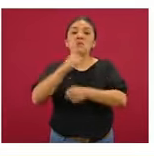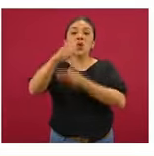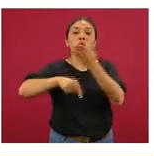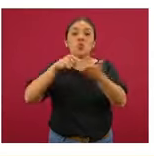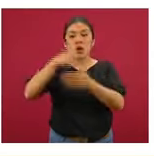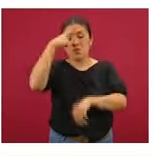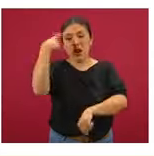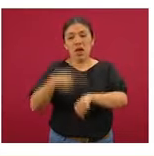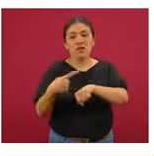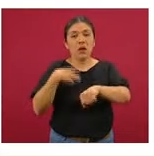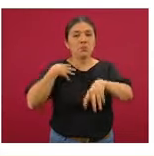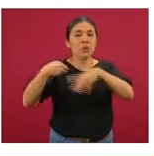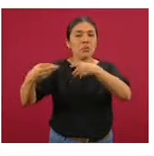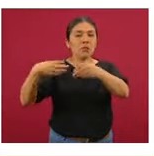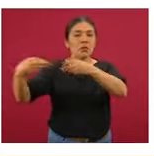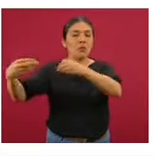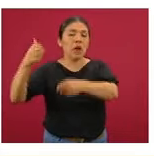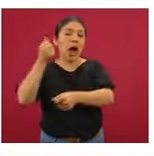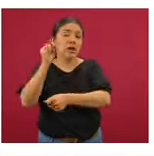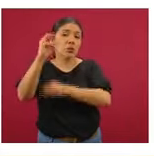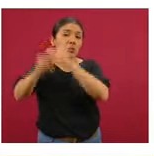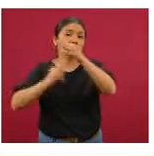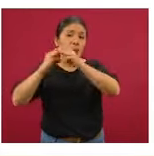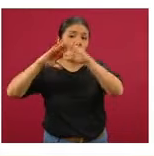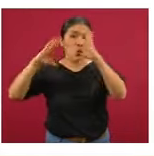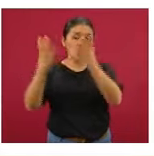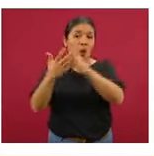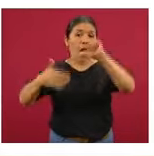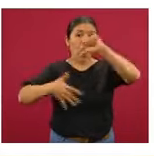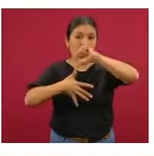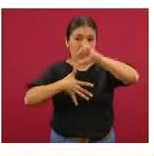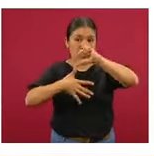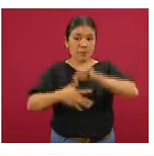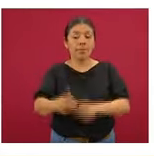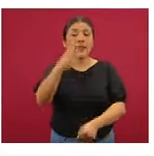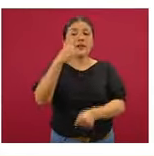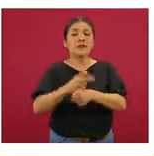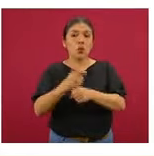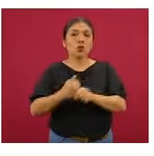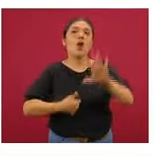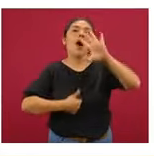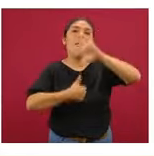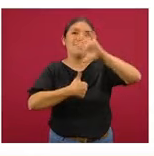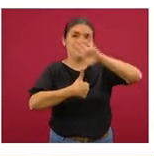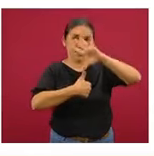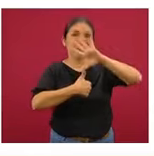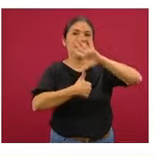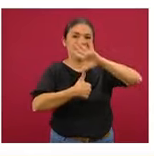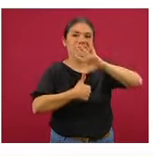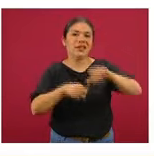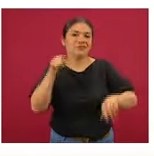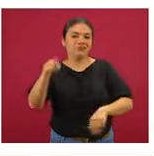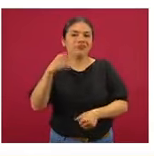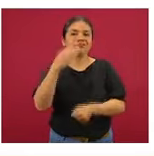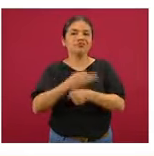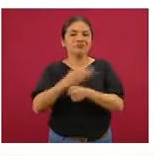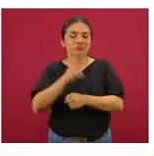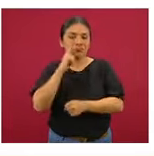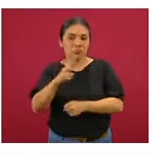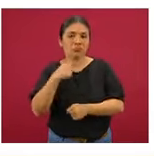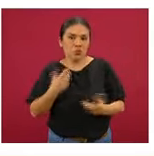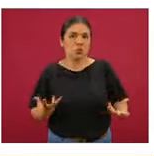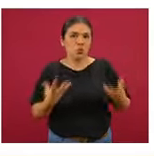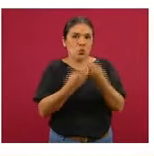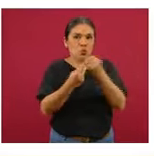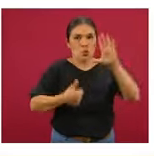de transmisión a nivel mundial. Esa es América del Sur. Y enseguida está América del Norte, que es precisamente donde nosotros